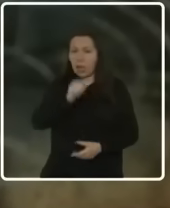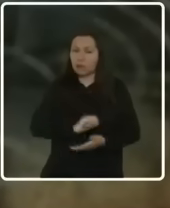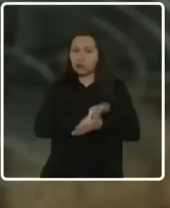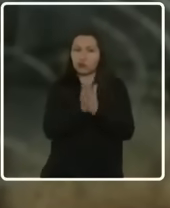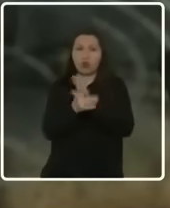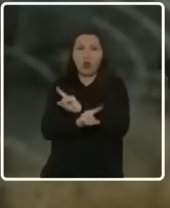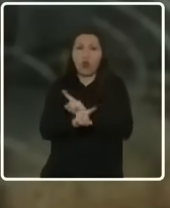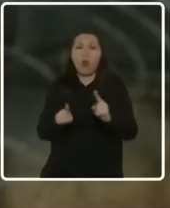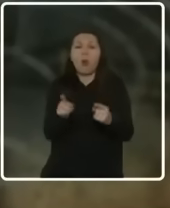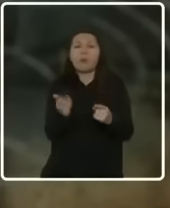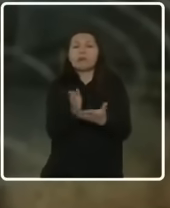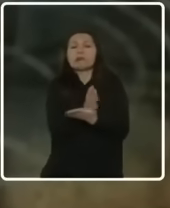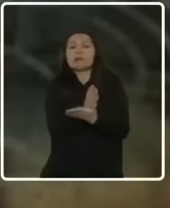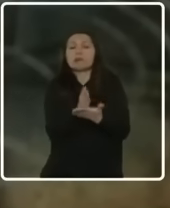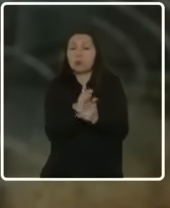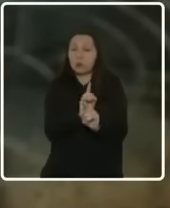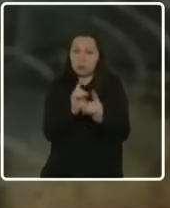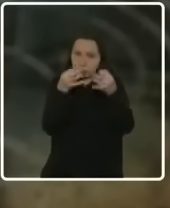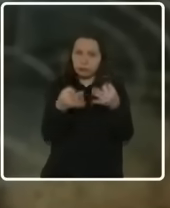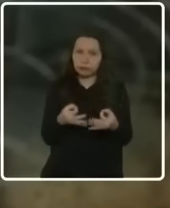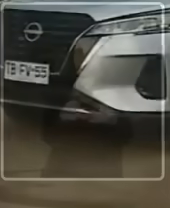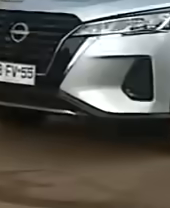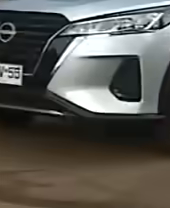total y no debe haber matices en aquello.